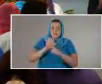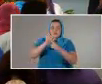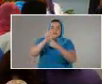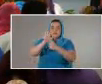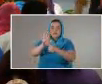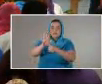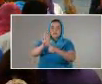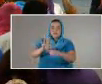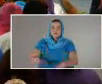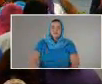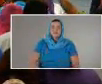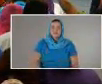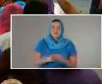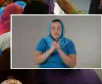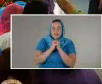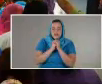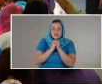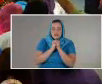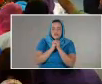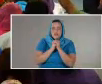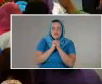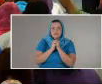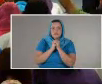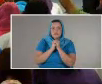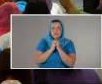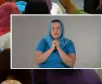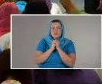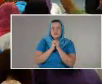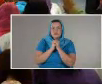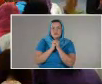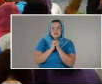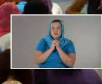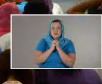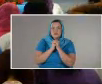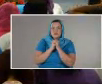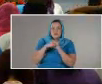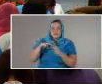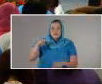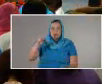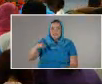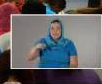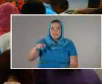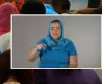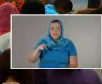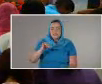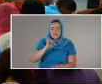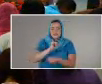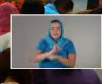Y también vamos a orar por Abraham Donato, que vive en California.